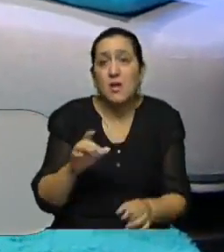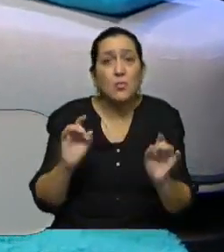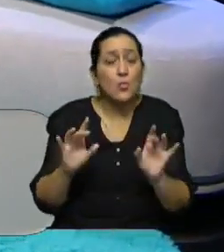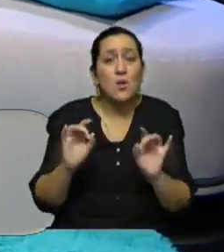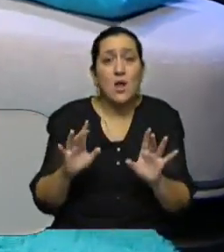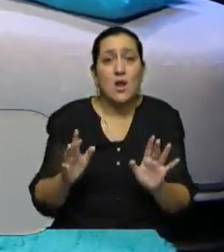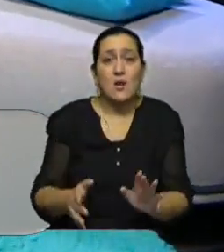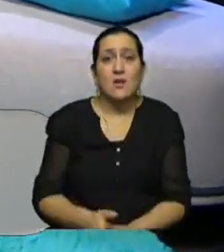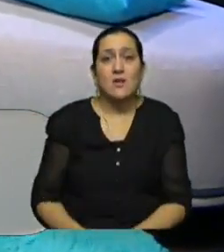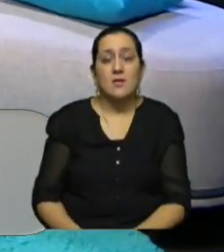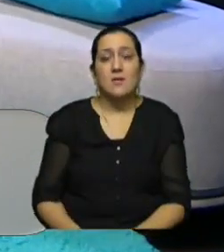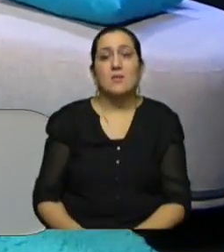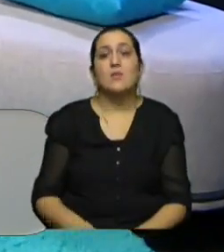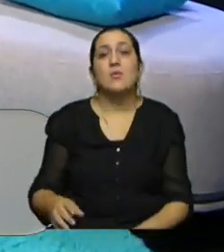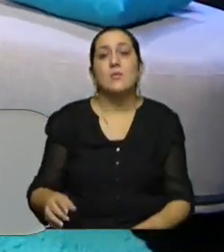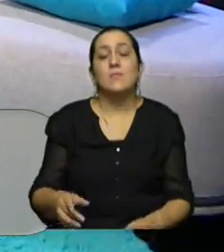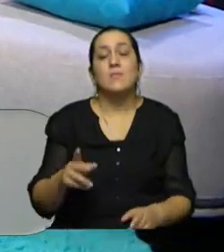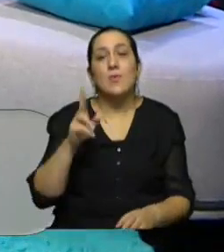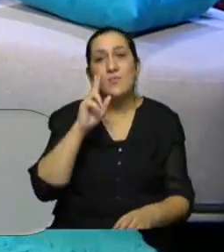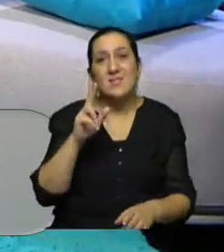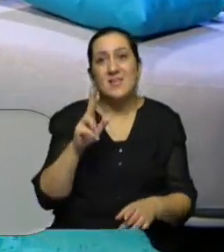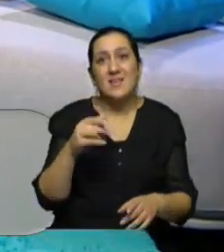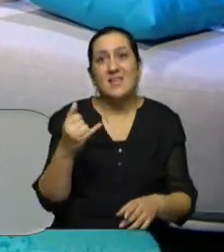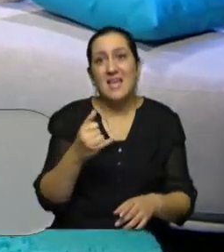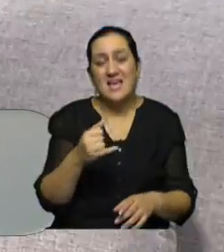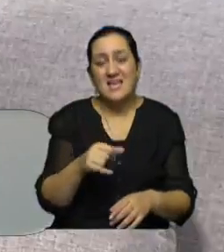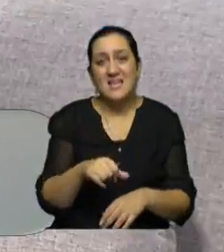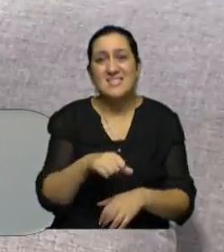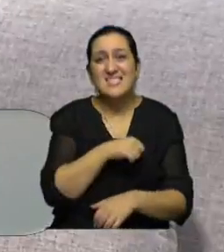unen con el hilo dorado y que se ven las cicatrices y que se ven